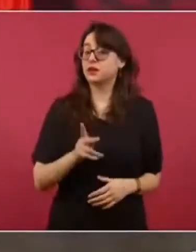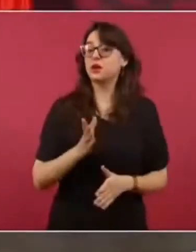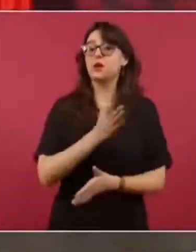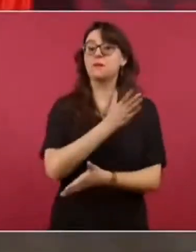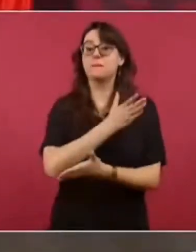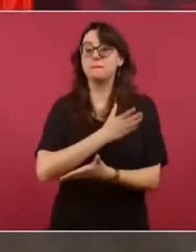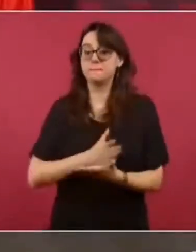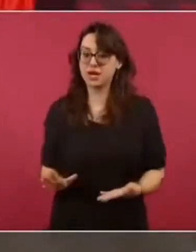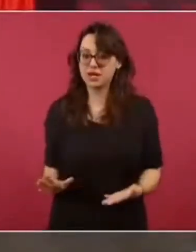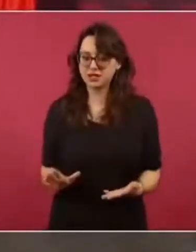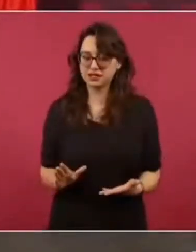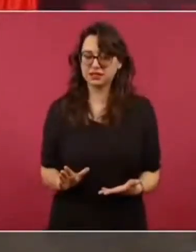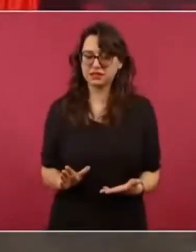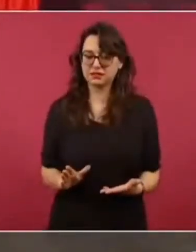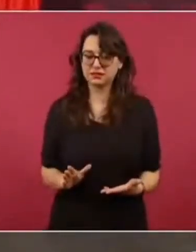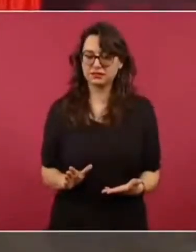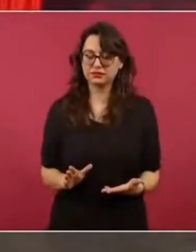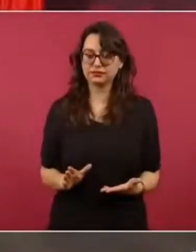es un